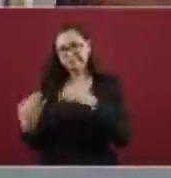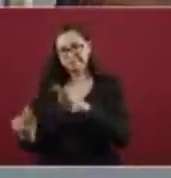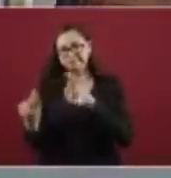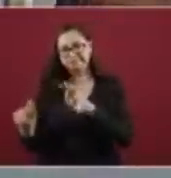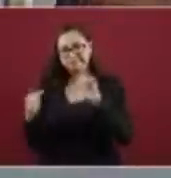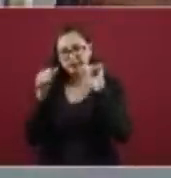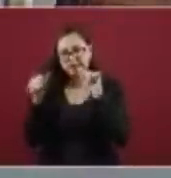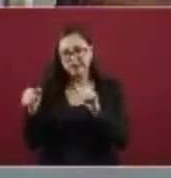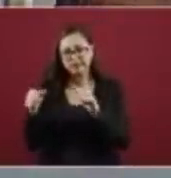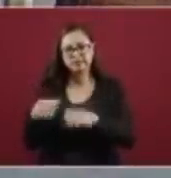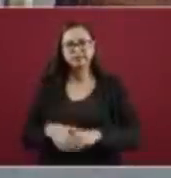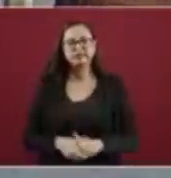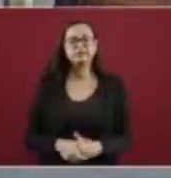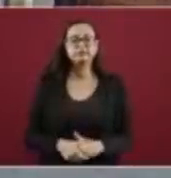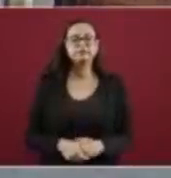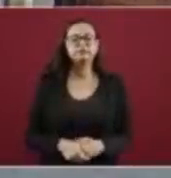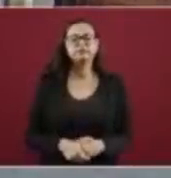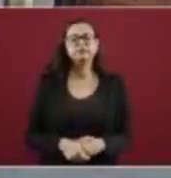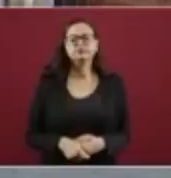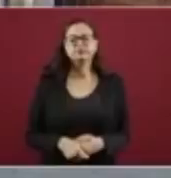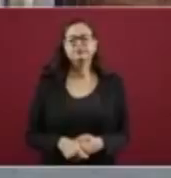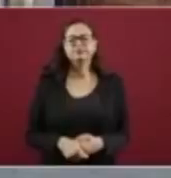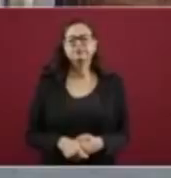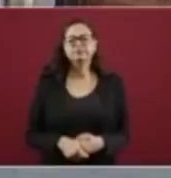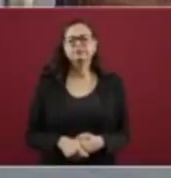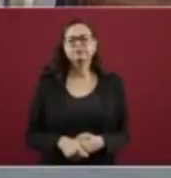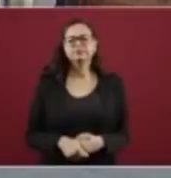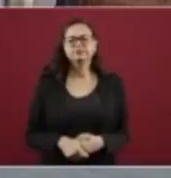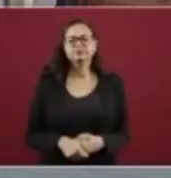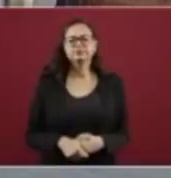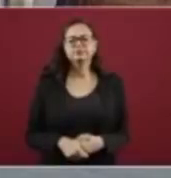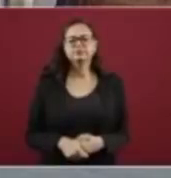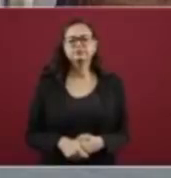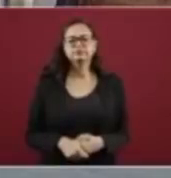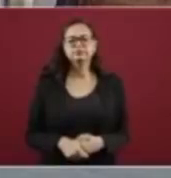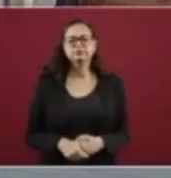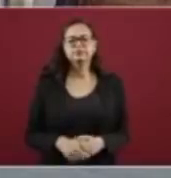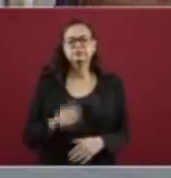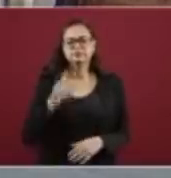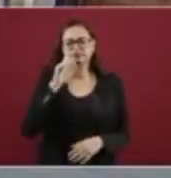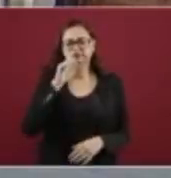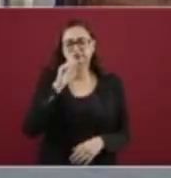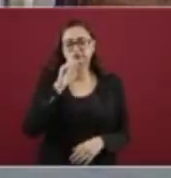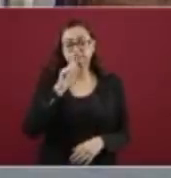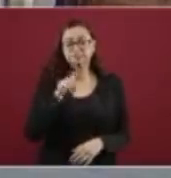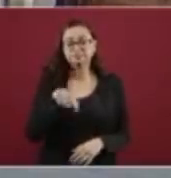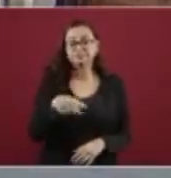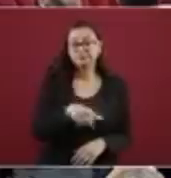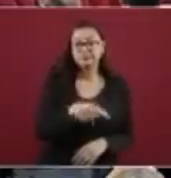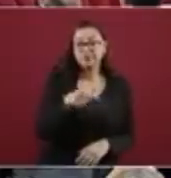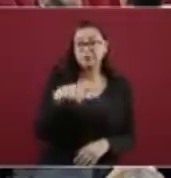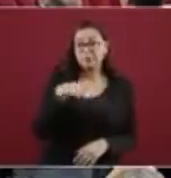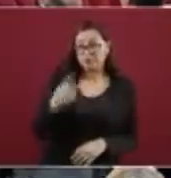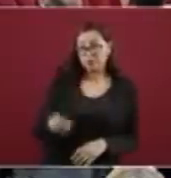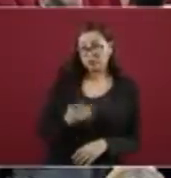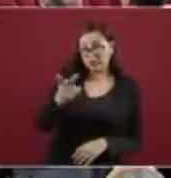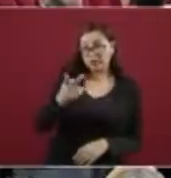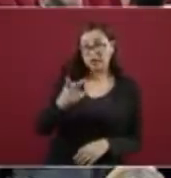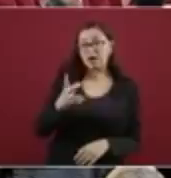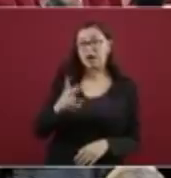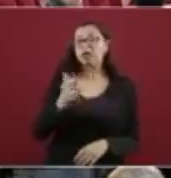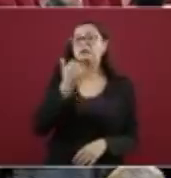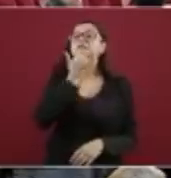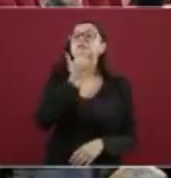le preguntaba por el alcohol, porque ayer se publicó una encuesta en la que refería, digamos, el índice de alcoholismo,